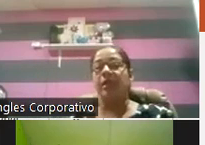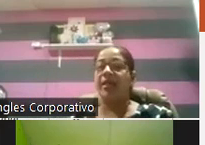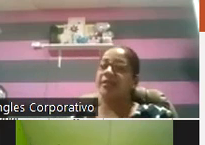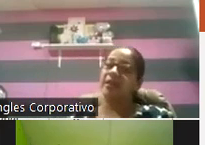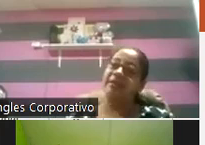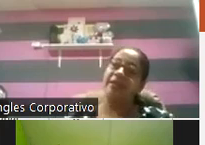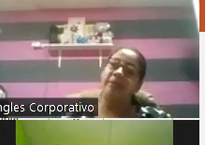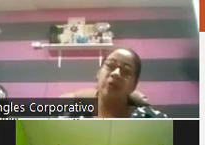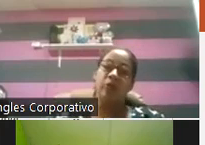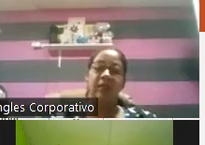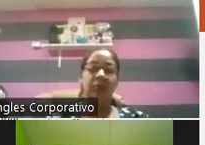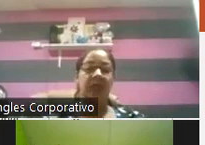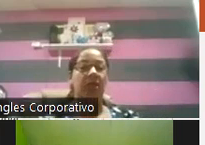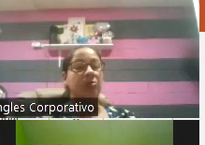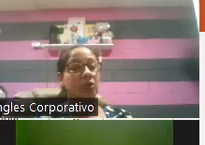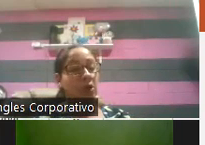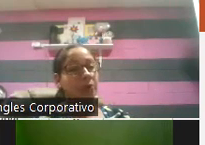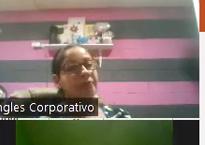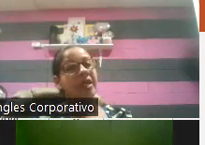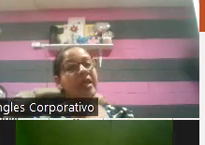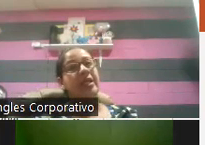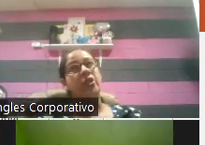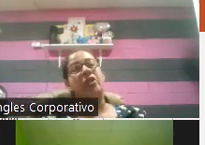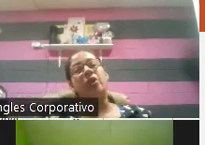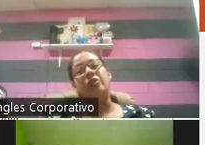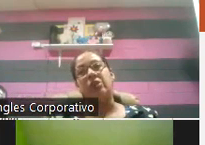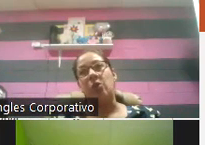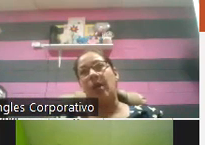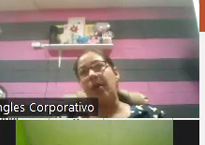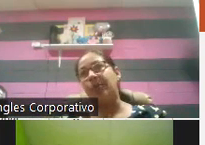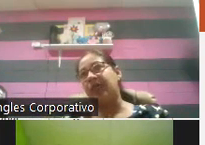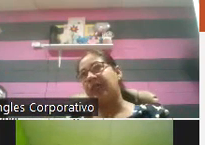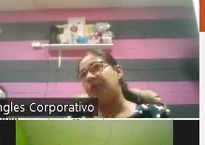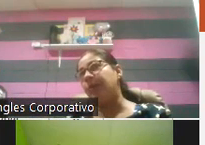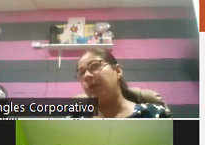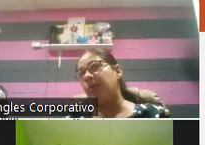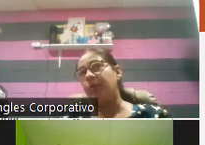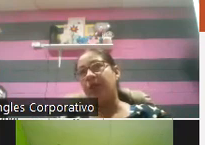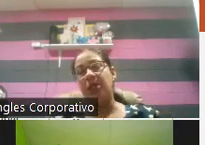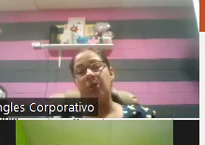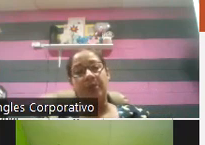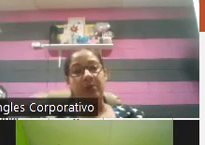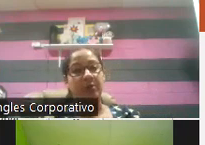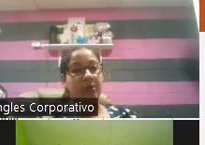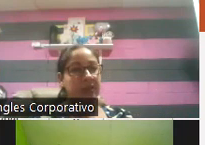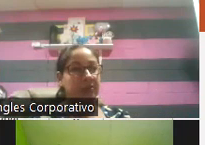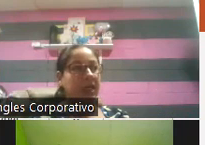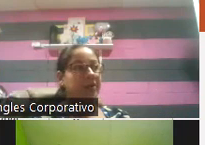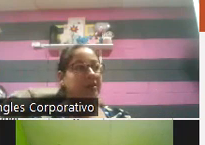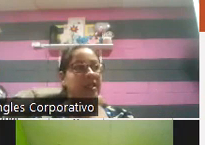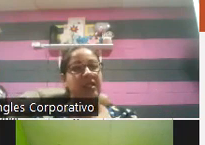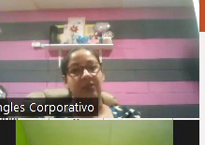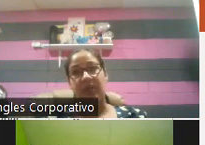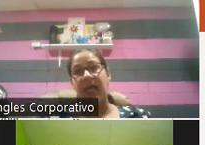de las búsquedas que se realizan en motores de búsqueda como Google y no solo los sitios web porque también podemos poner en los primeros motores de